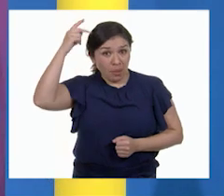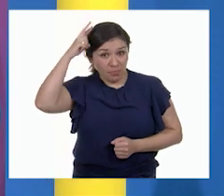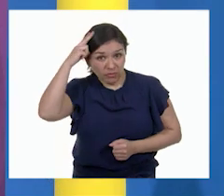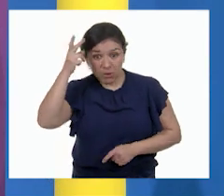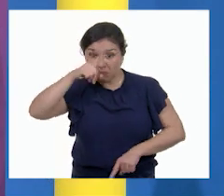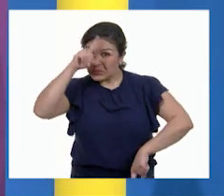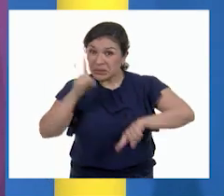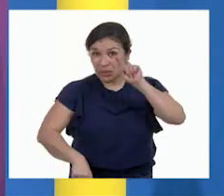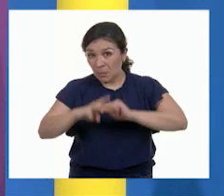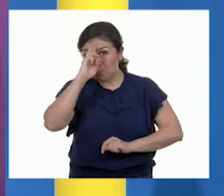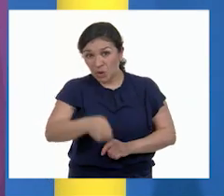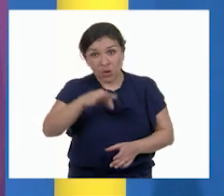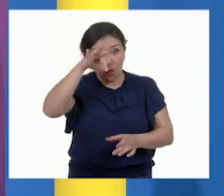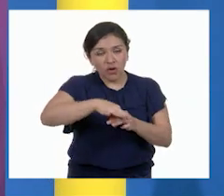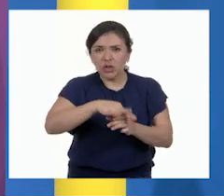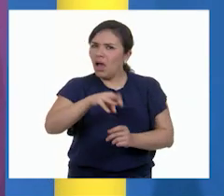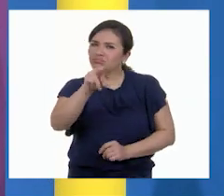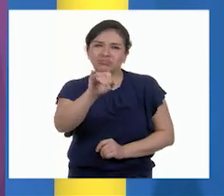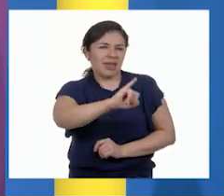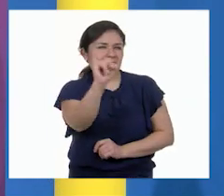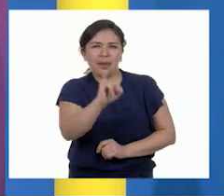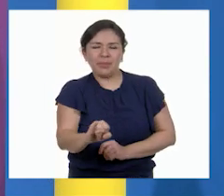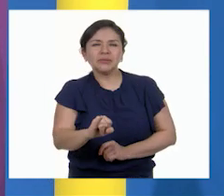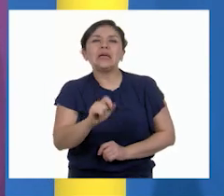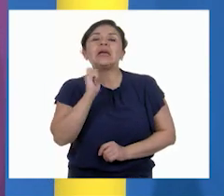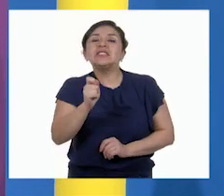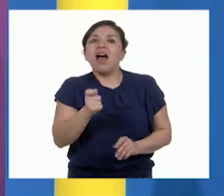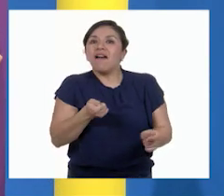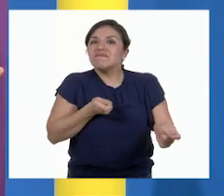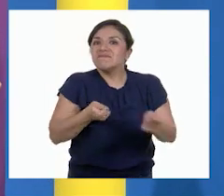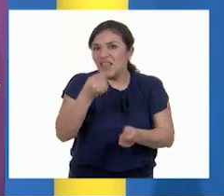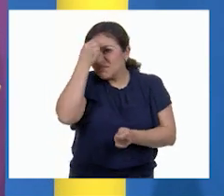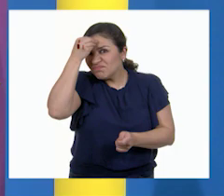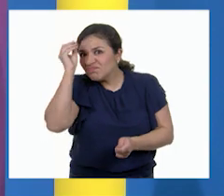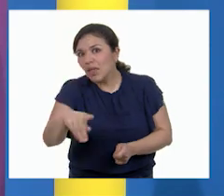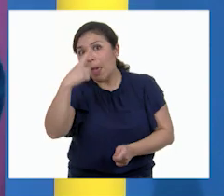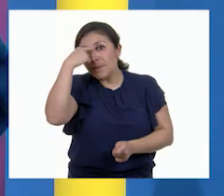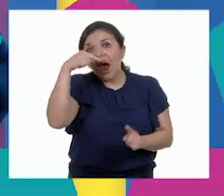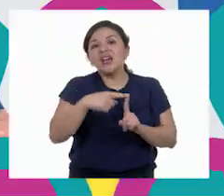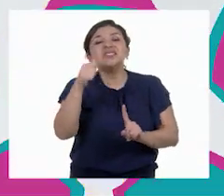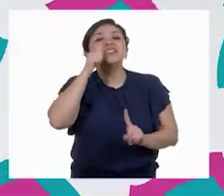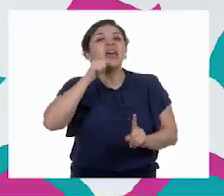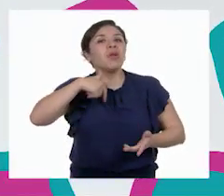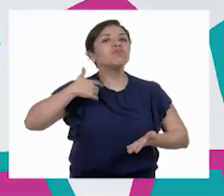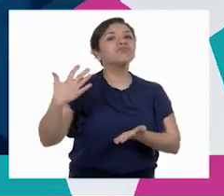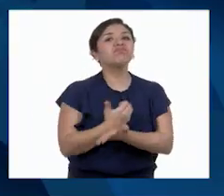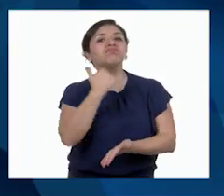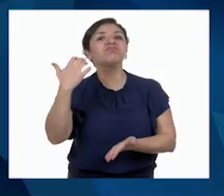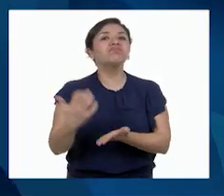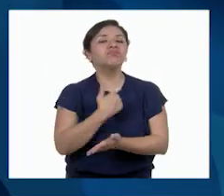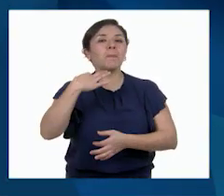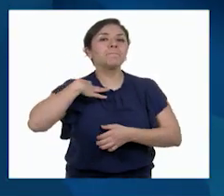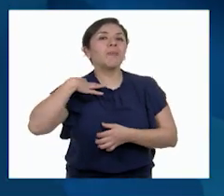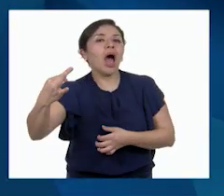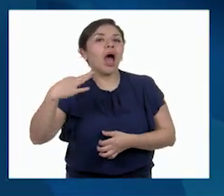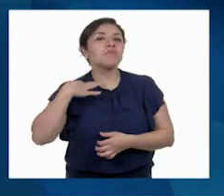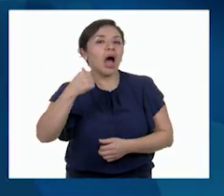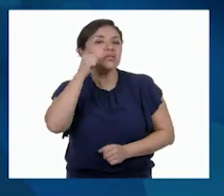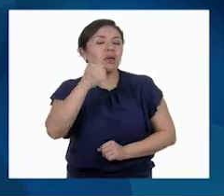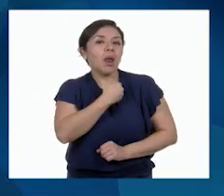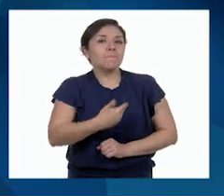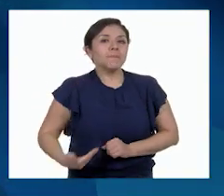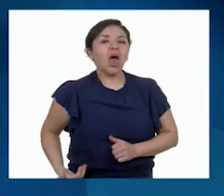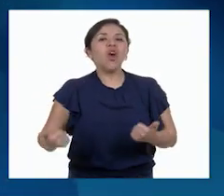prohibió las elecciones. Más bien, manipulaba para que él siempre resultara electo presidente,